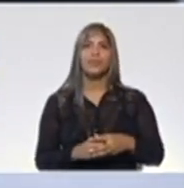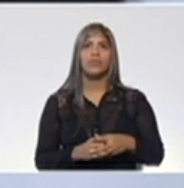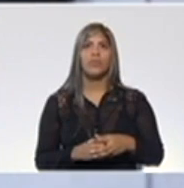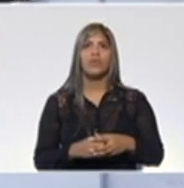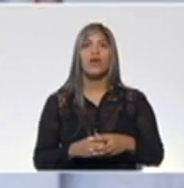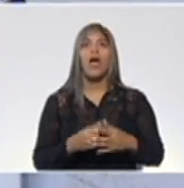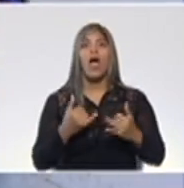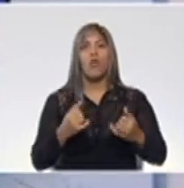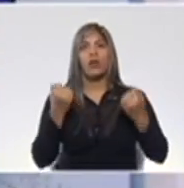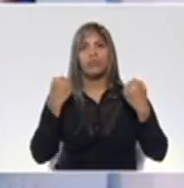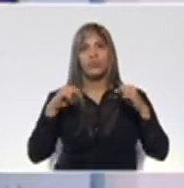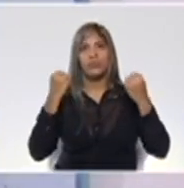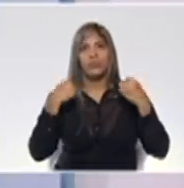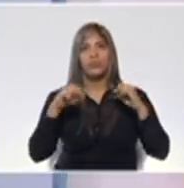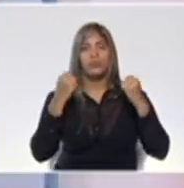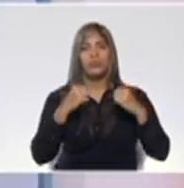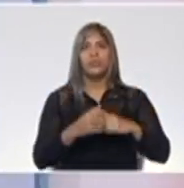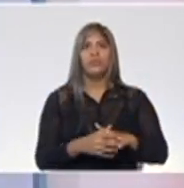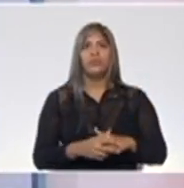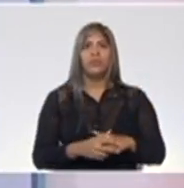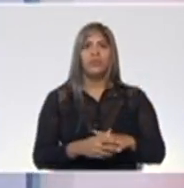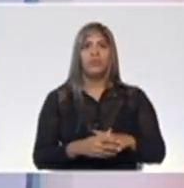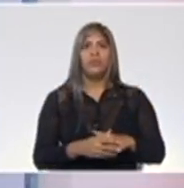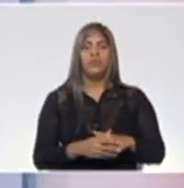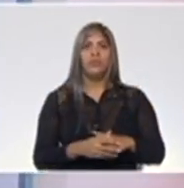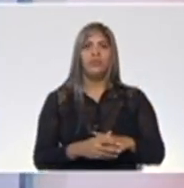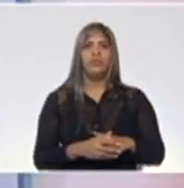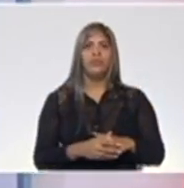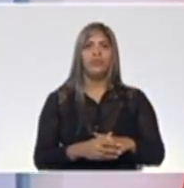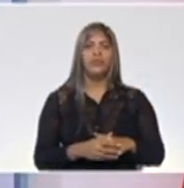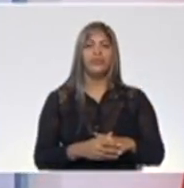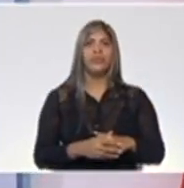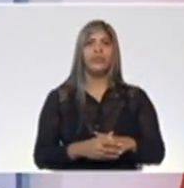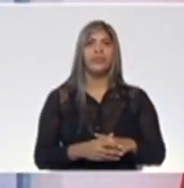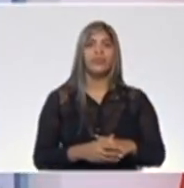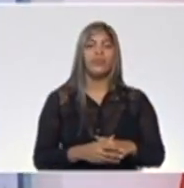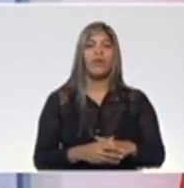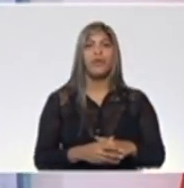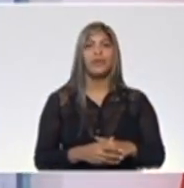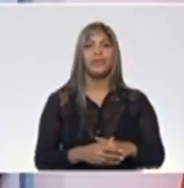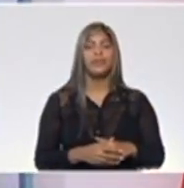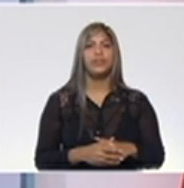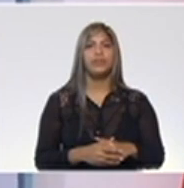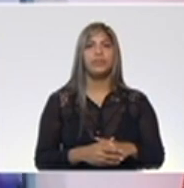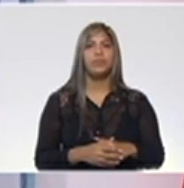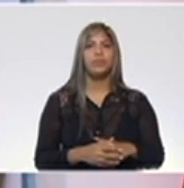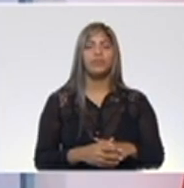hacer algunas consideraciones en la pizarra acrílica.